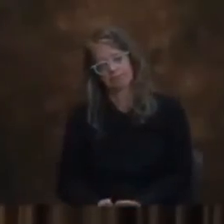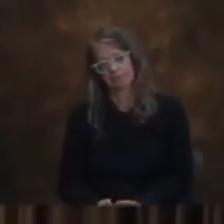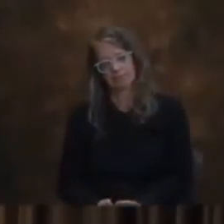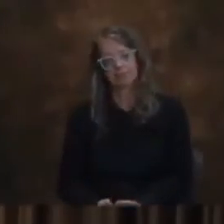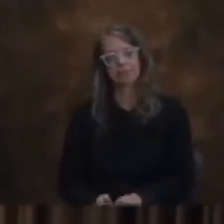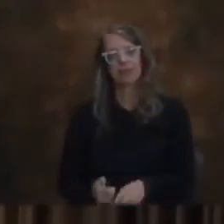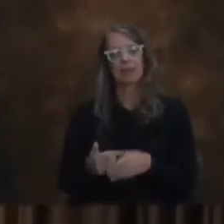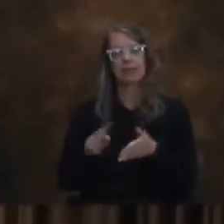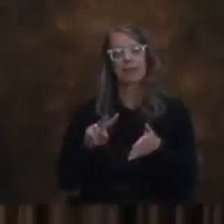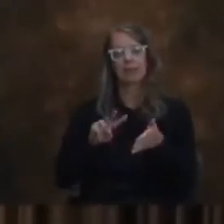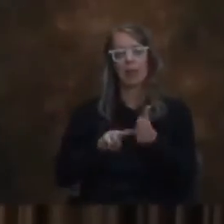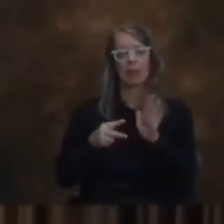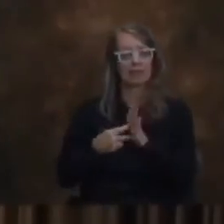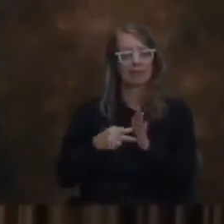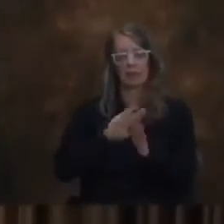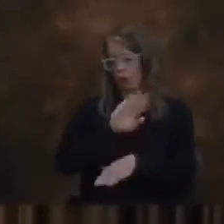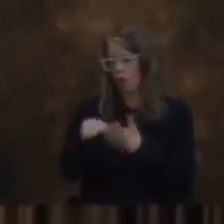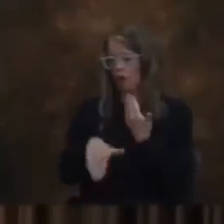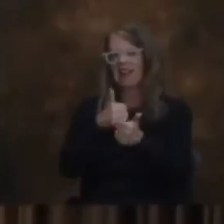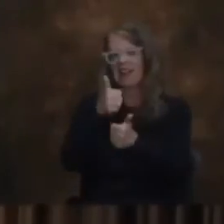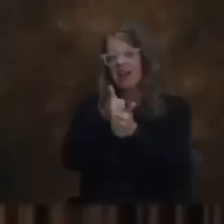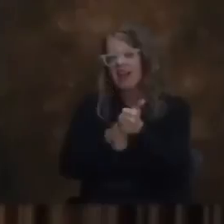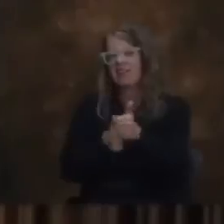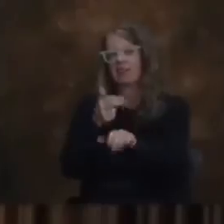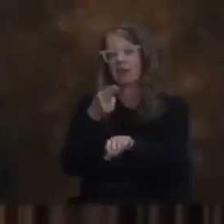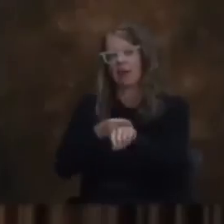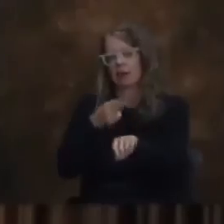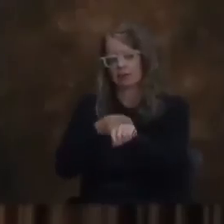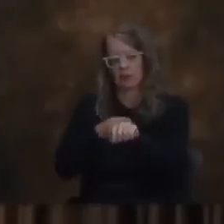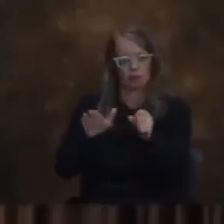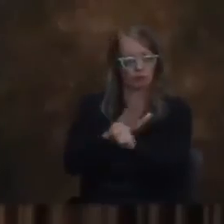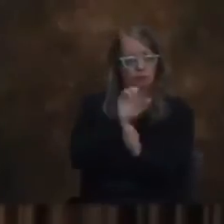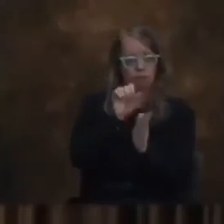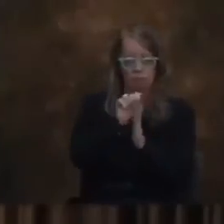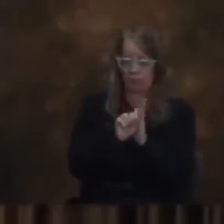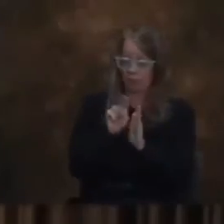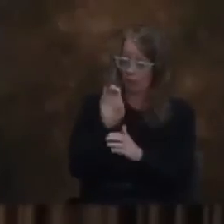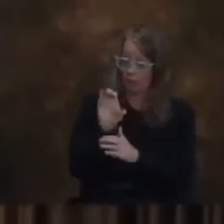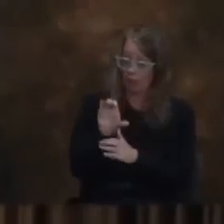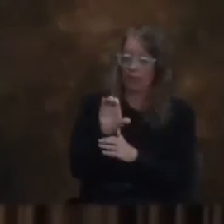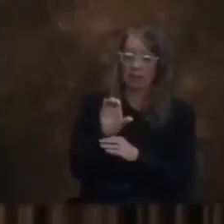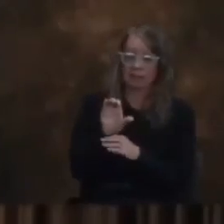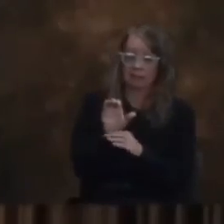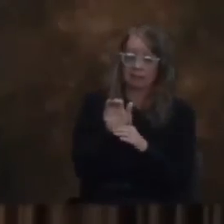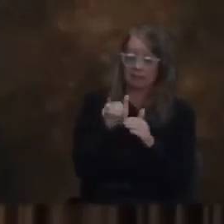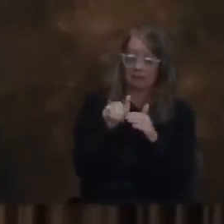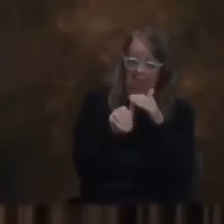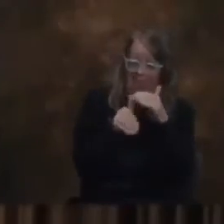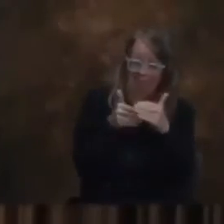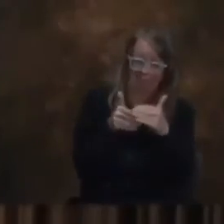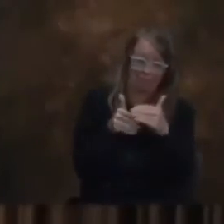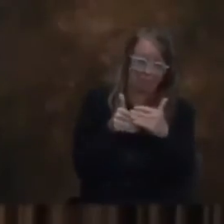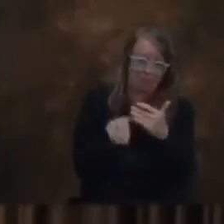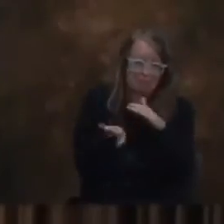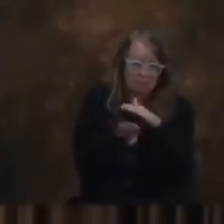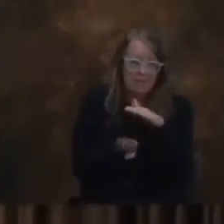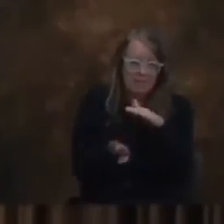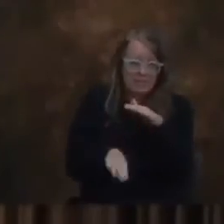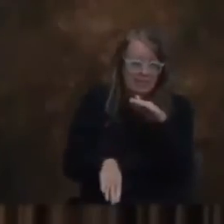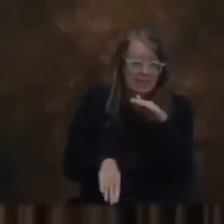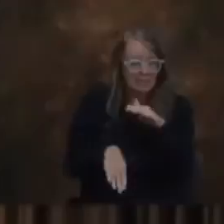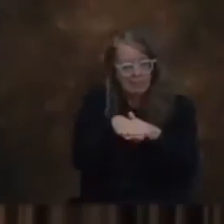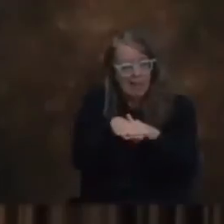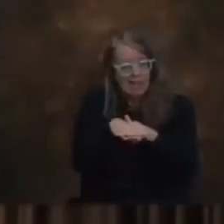causa a todos los hospitales del estado que no tengan suficiente capacidad para proveer cuidado de salud